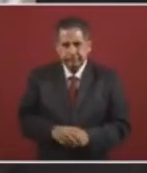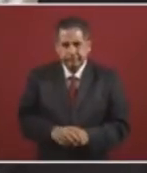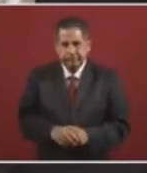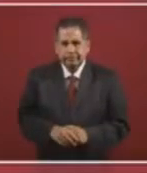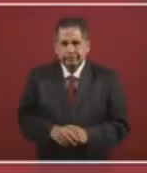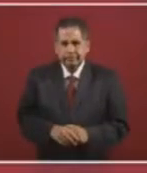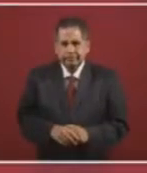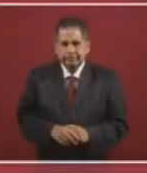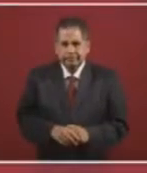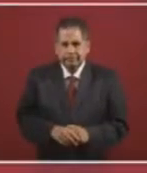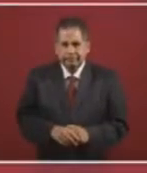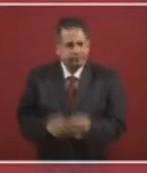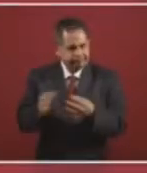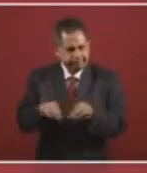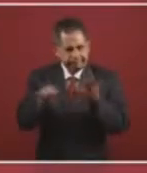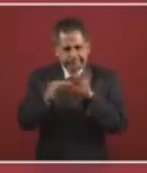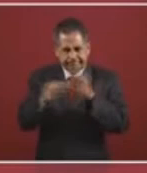es importante